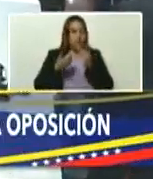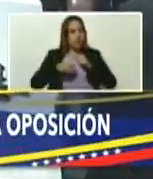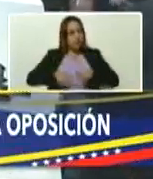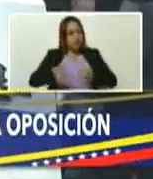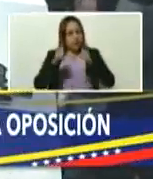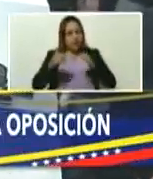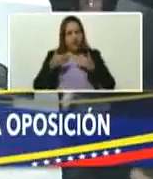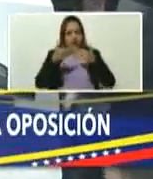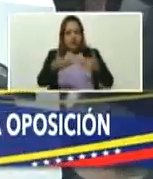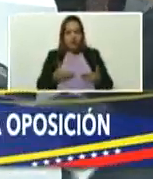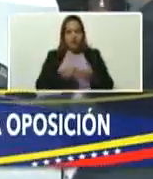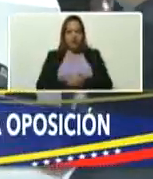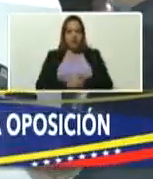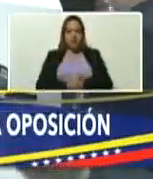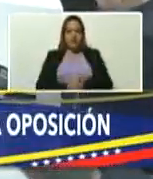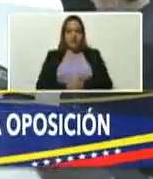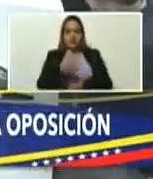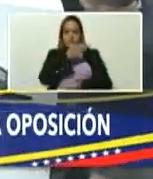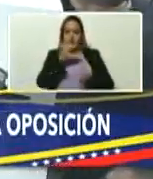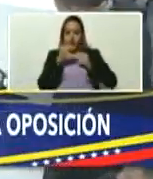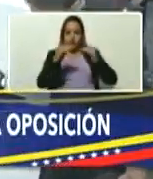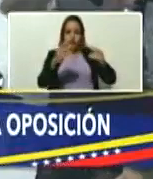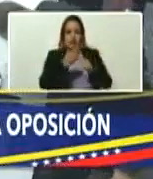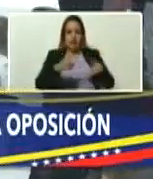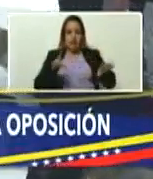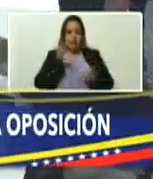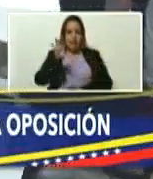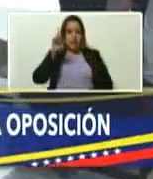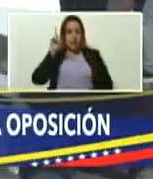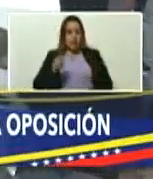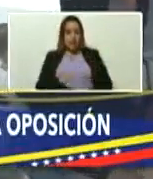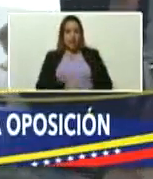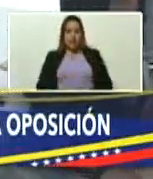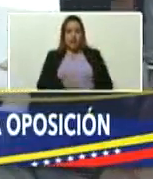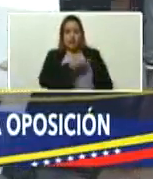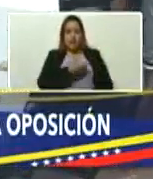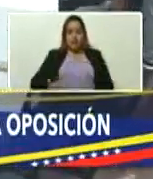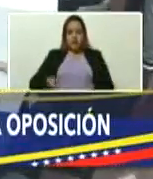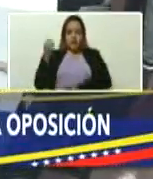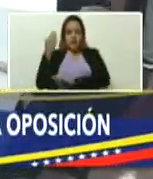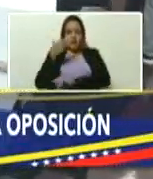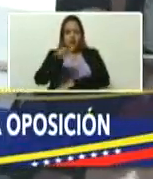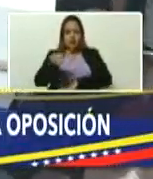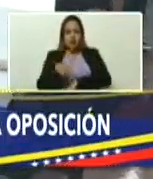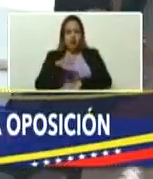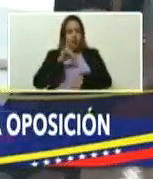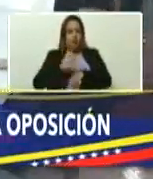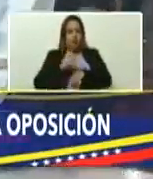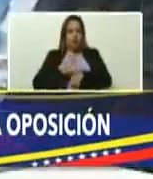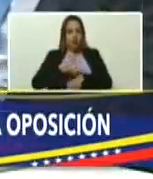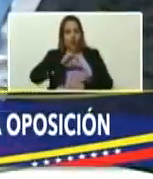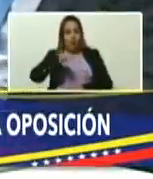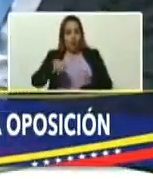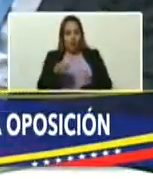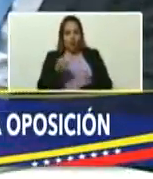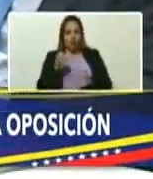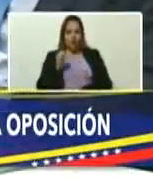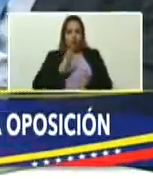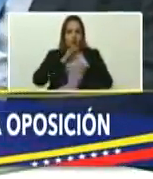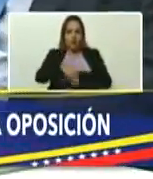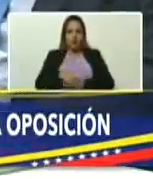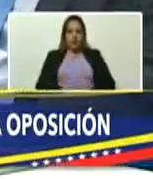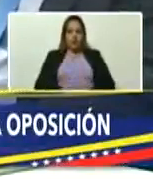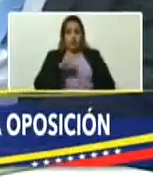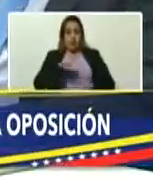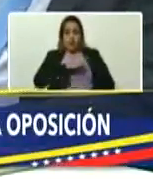de consolidar la estabilidad democrática en el país. Está presente también el presidente de la Asamblea Nacional, el doctor Jorge Rodríguez, quien además